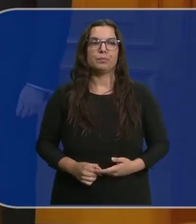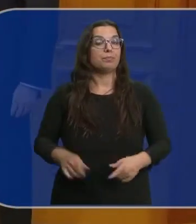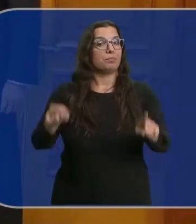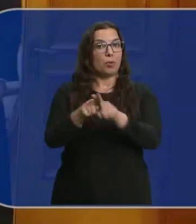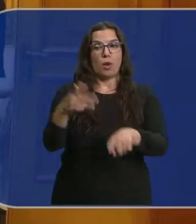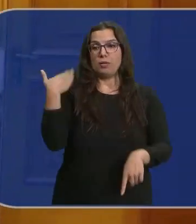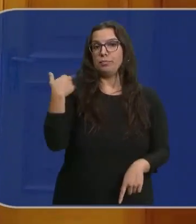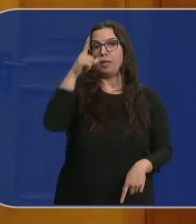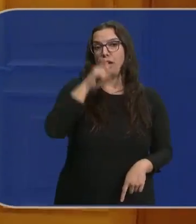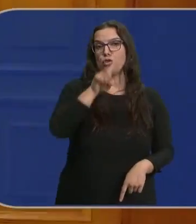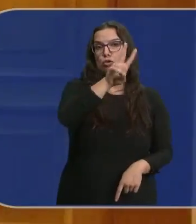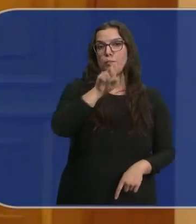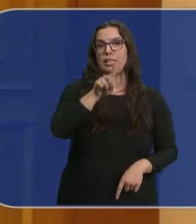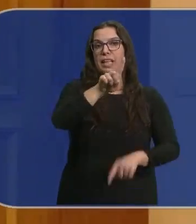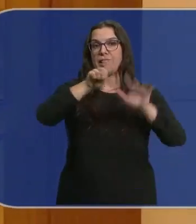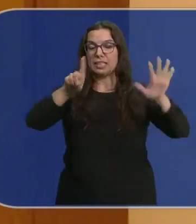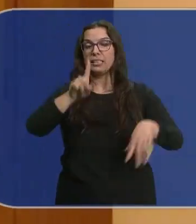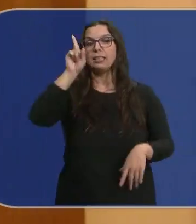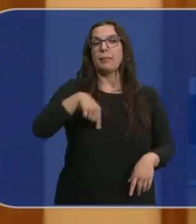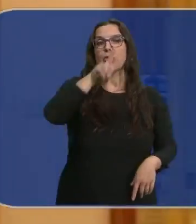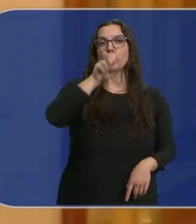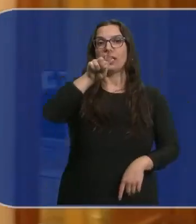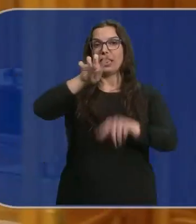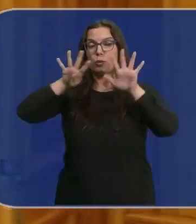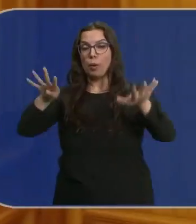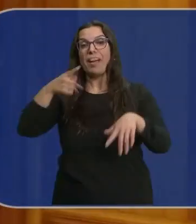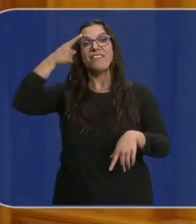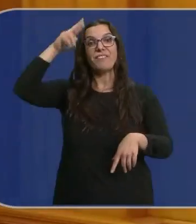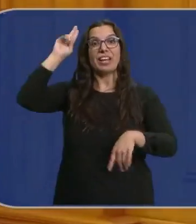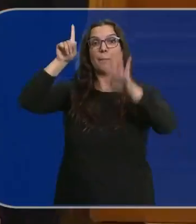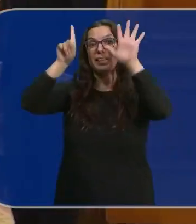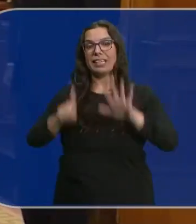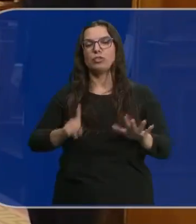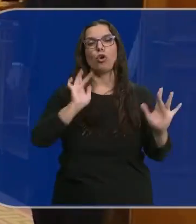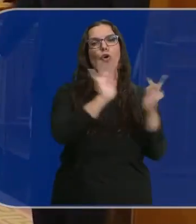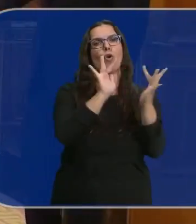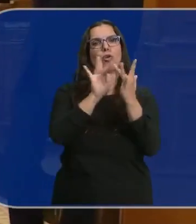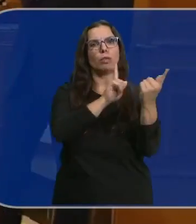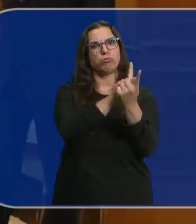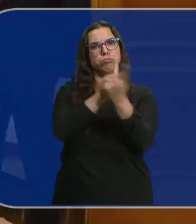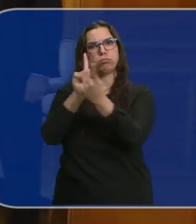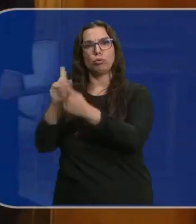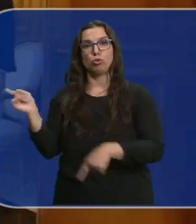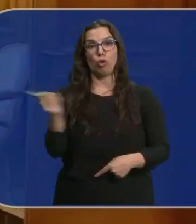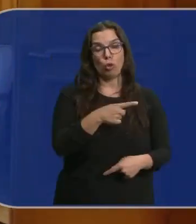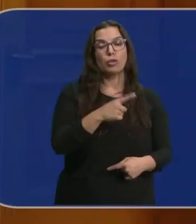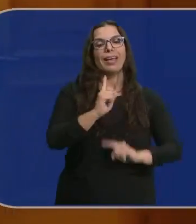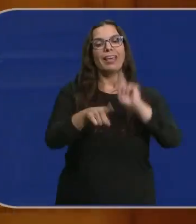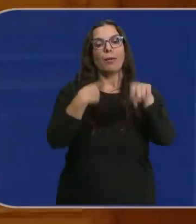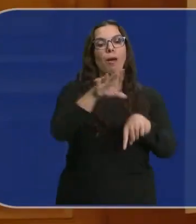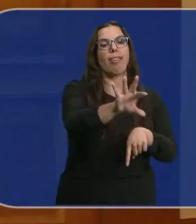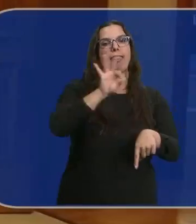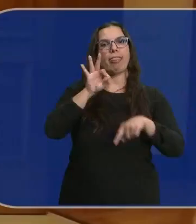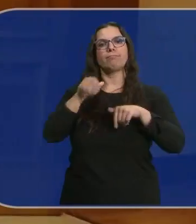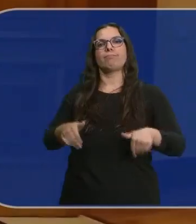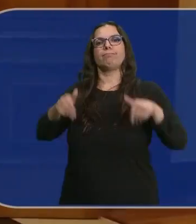Como ya hizo en 2016 y 2019, Felipe VI hablará con todos los grupos parlamentarios y después propondrá al candidato a la presidencia del